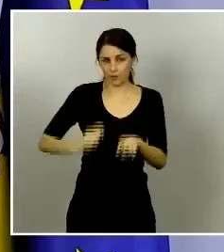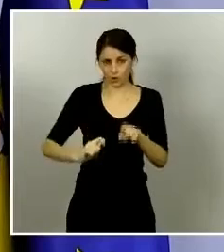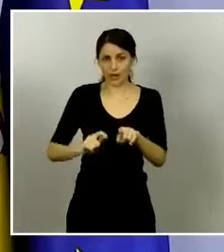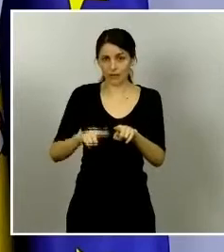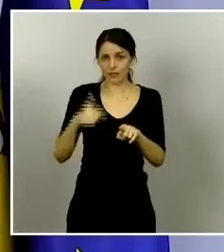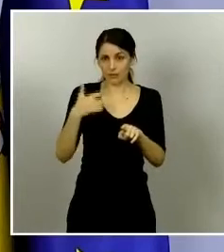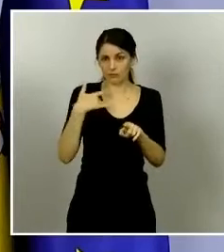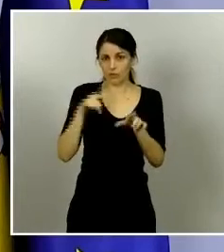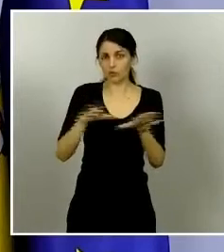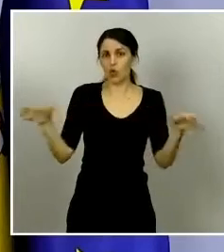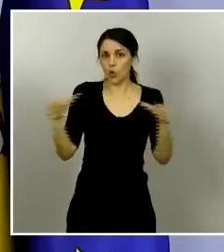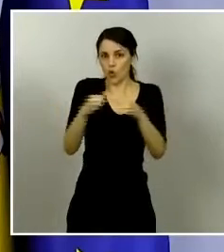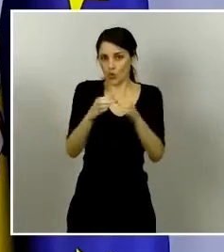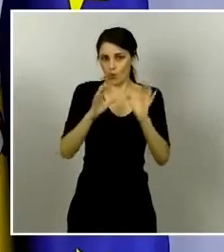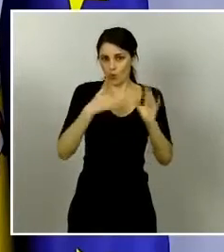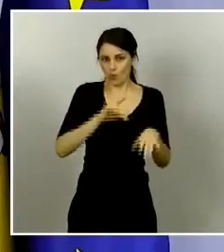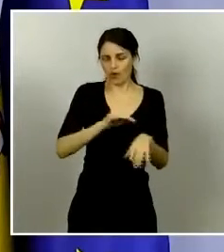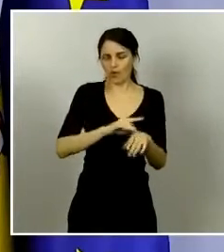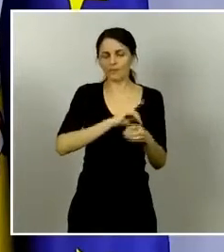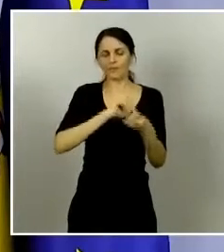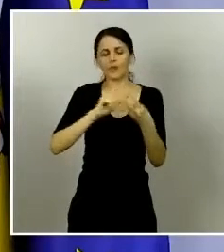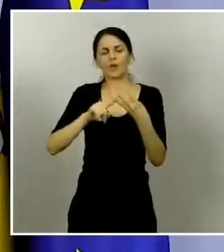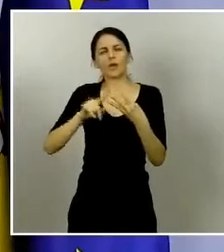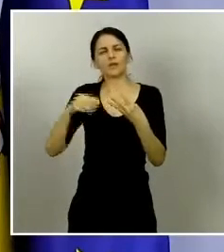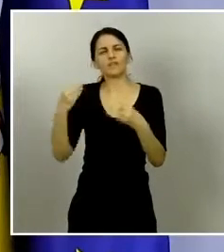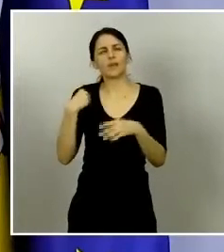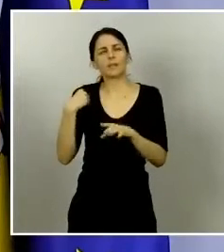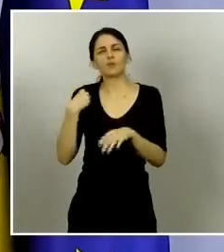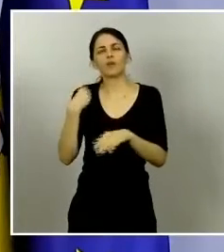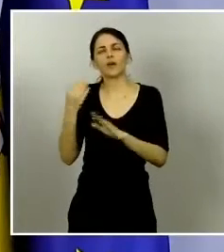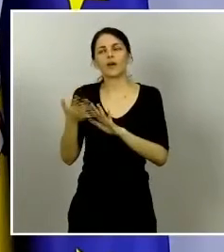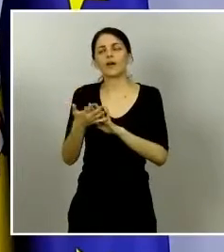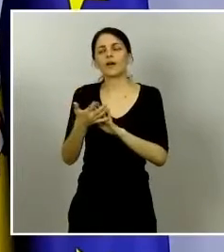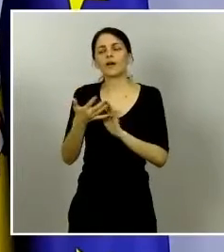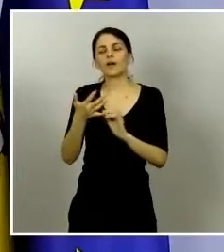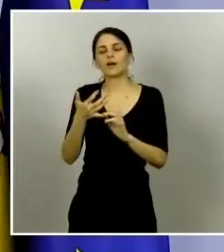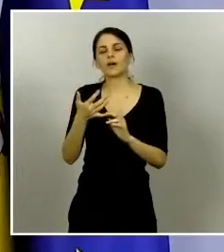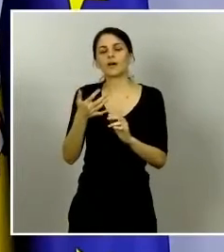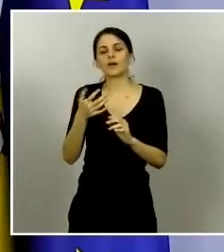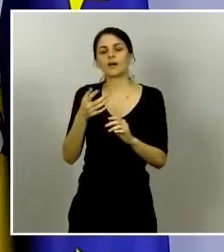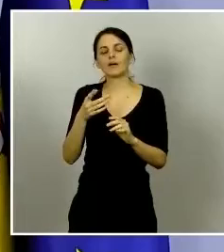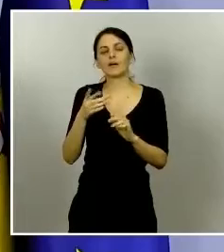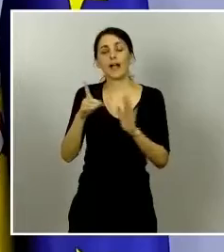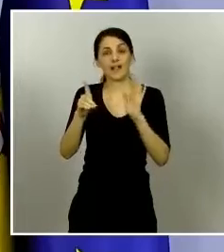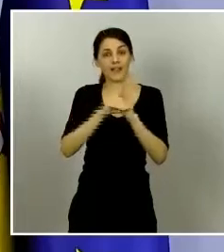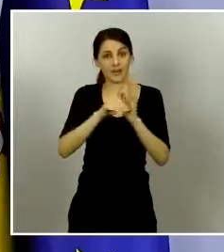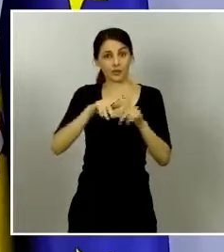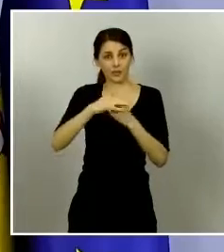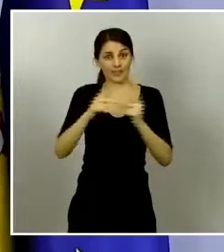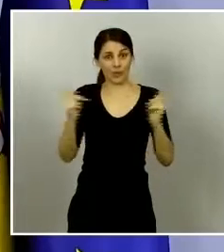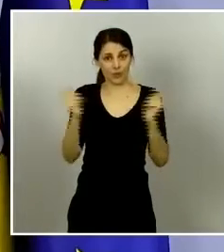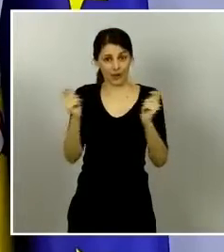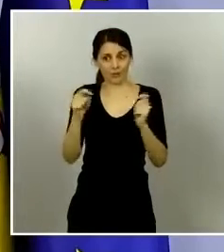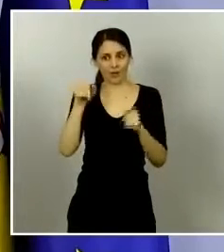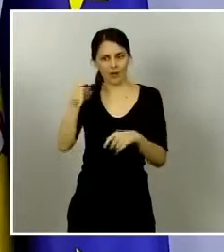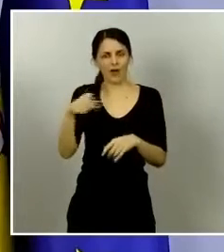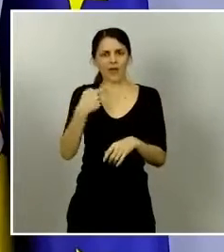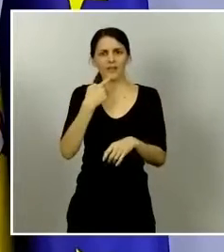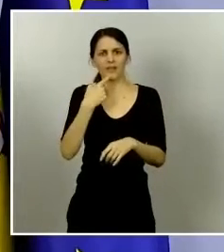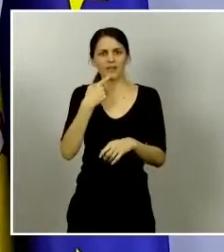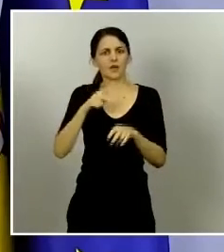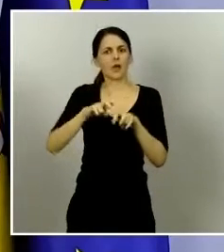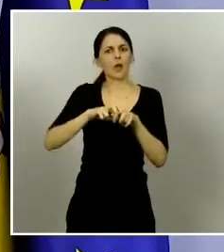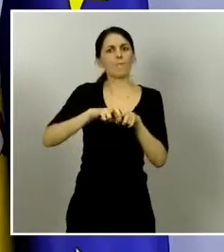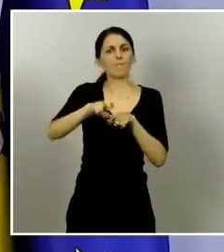deportistas profesionales con las condiciones que establece la orden correspondiente. Y respecto a la tercera pregunta que me ha formulado,